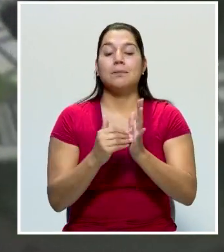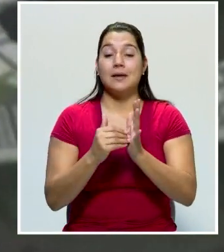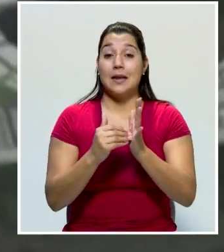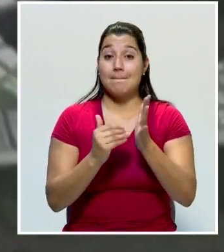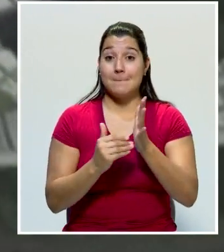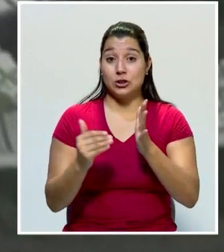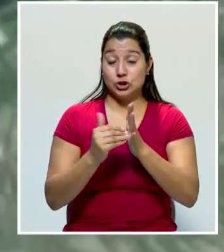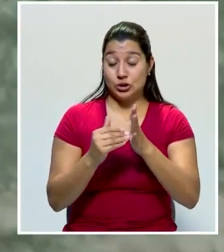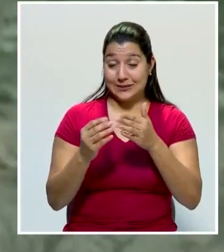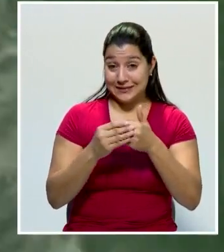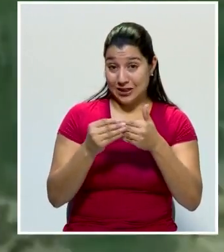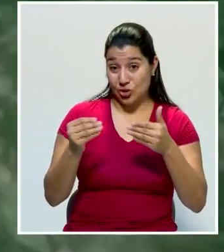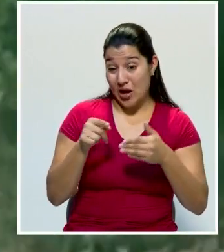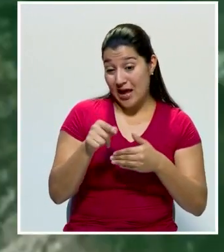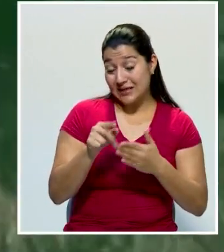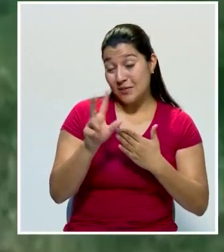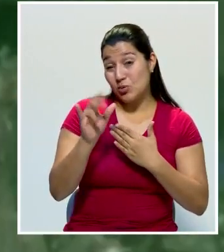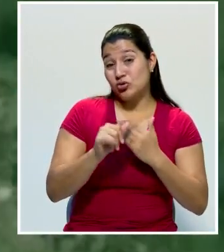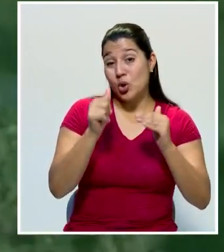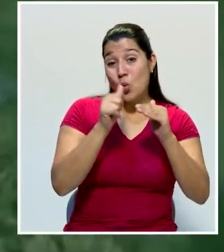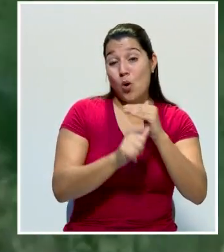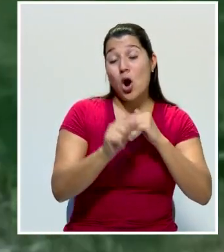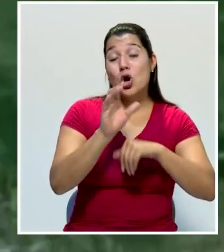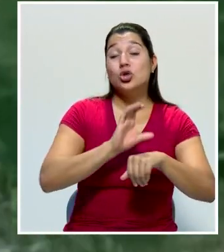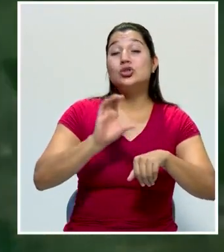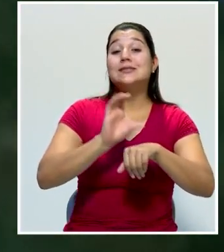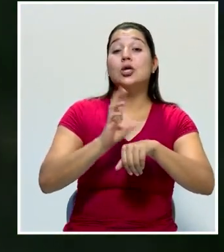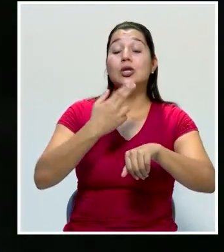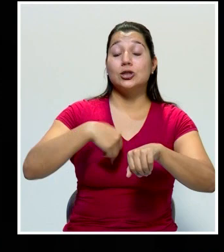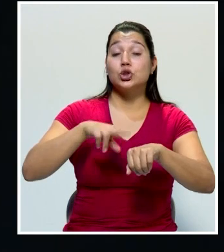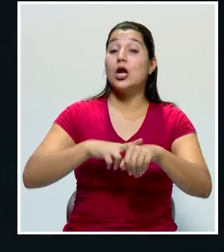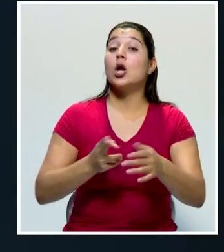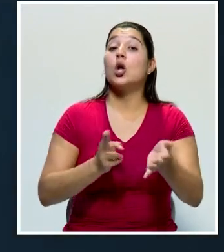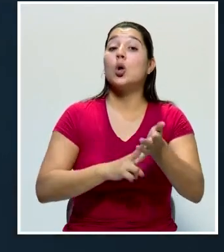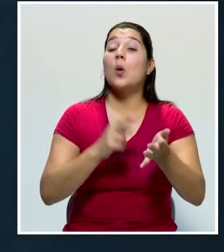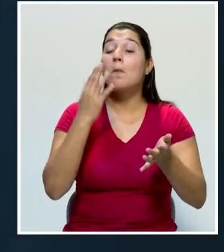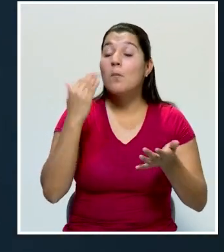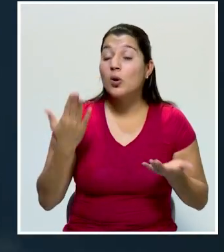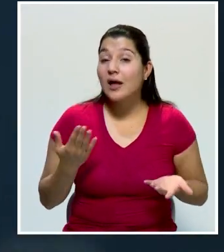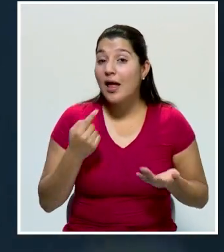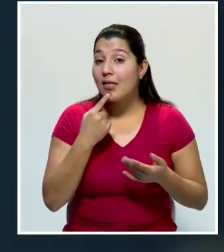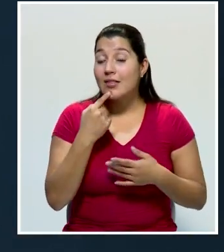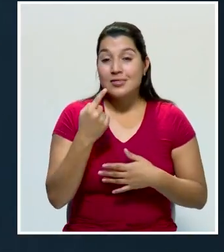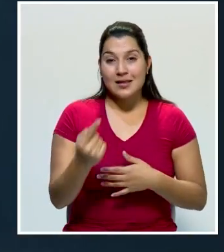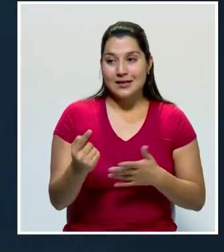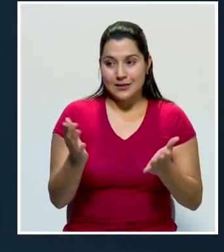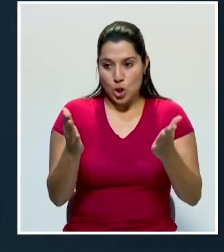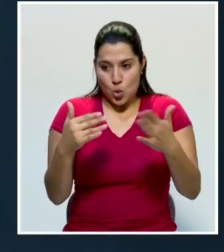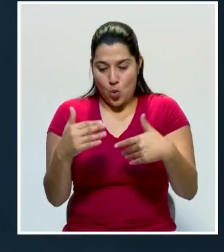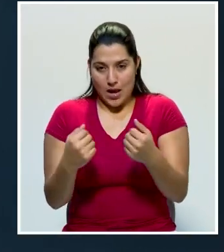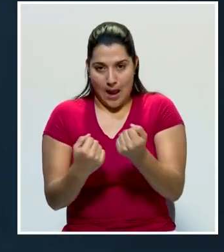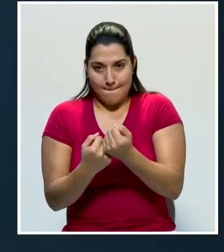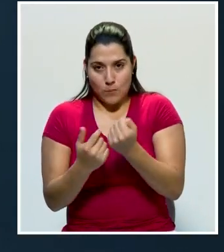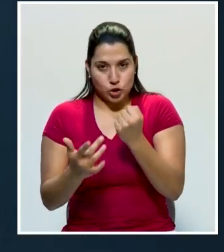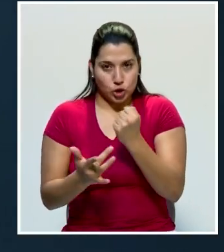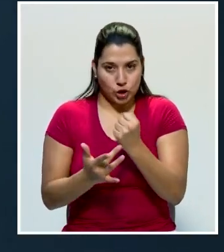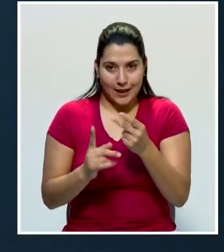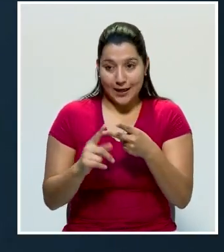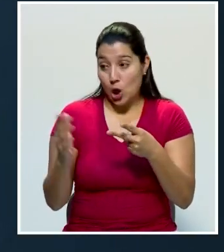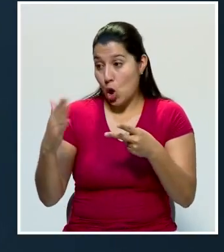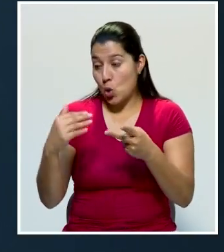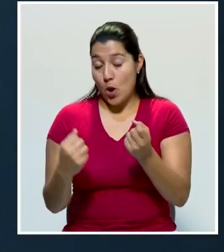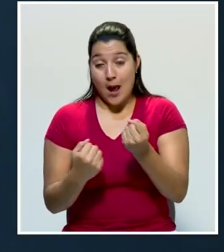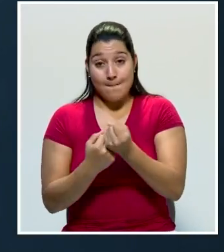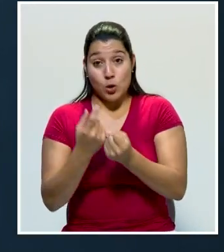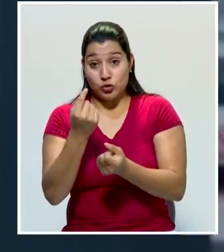Esta iniciativa fue archivada por el Consejo Nacional de Concesiones, argumentando que hay ausencia de respaldo técnico financiero financiero. Debido